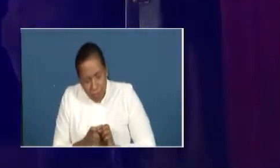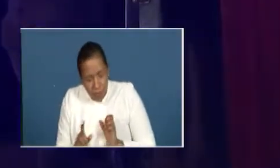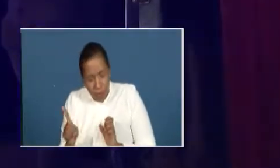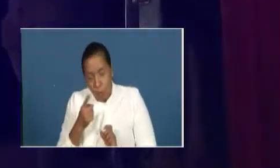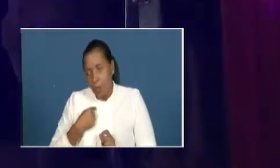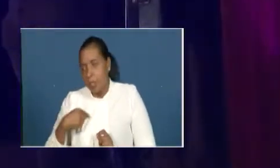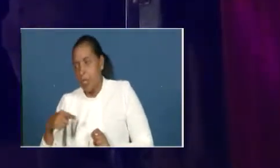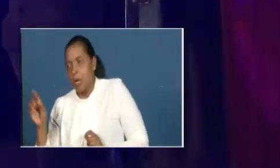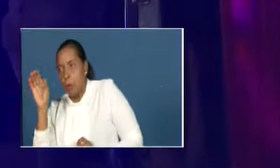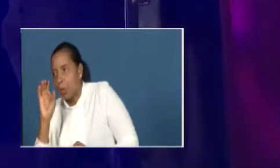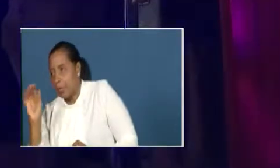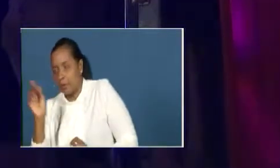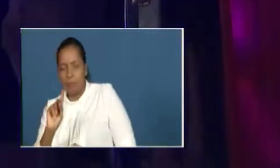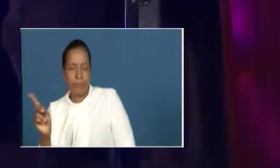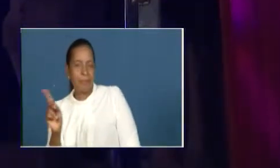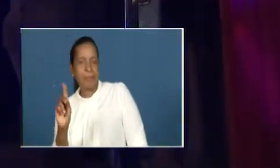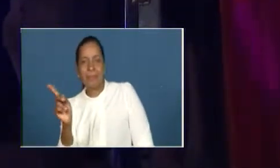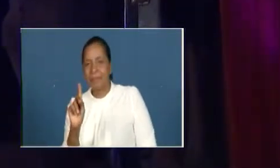ti.